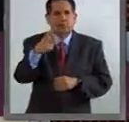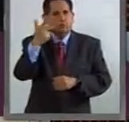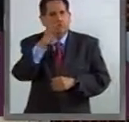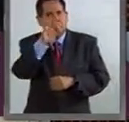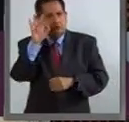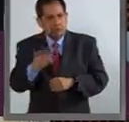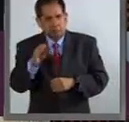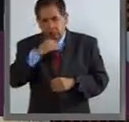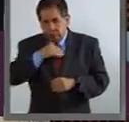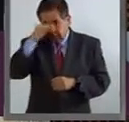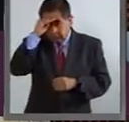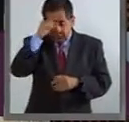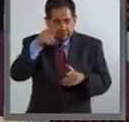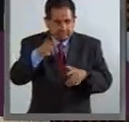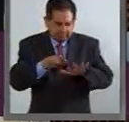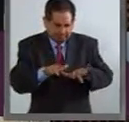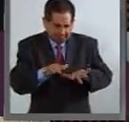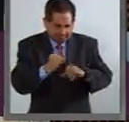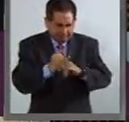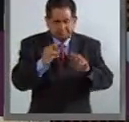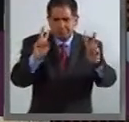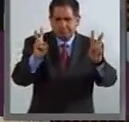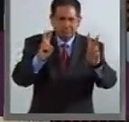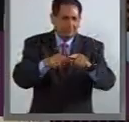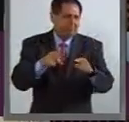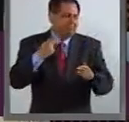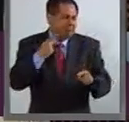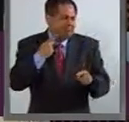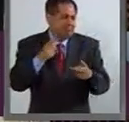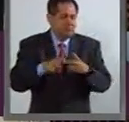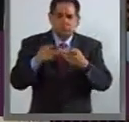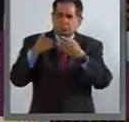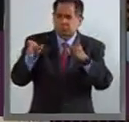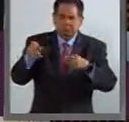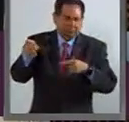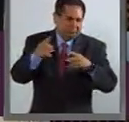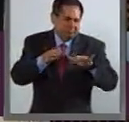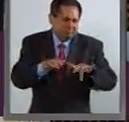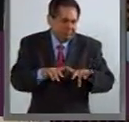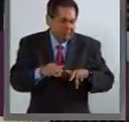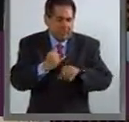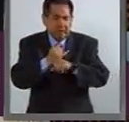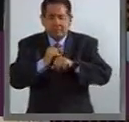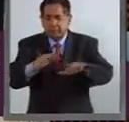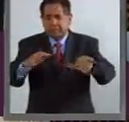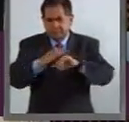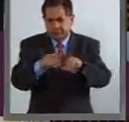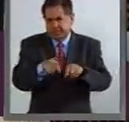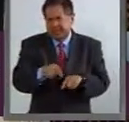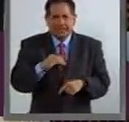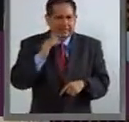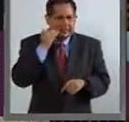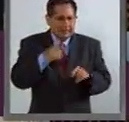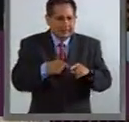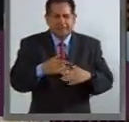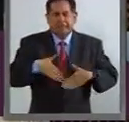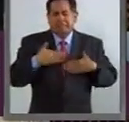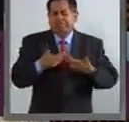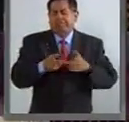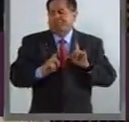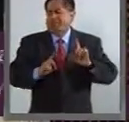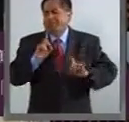62.8% considera que la información sobre temas políticos o públicos que se publican en estos medios no es